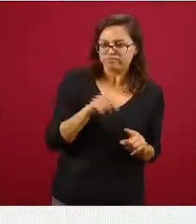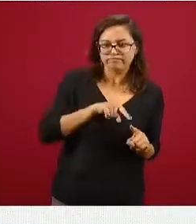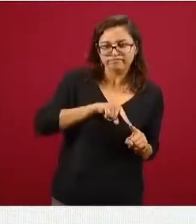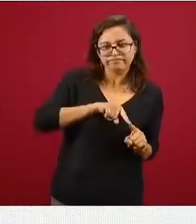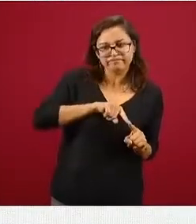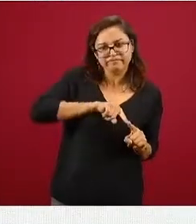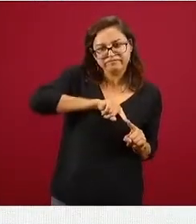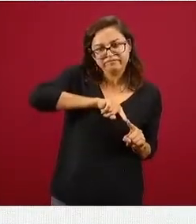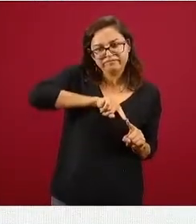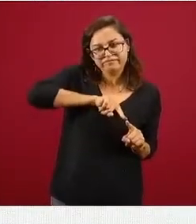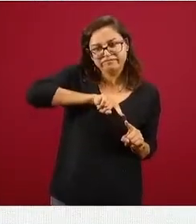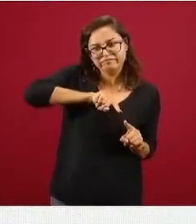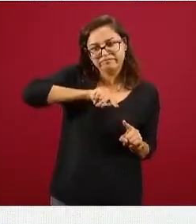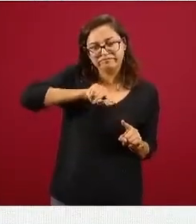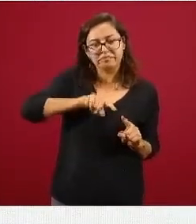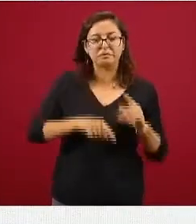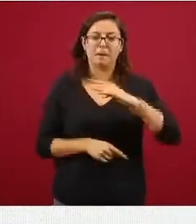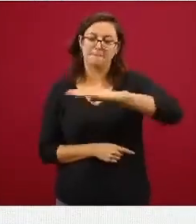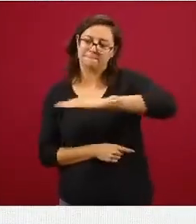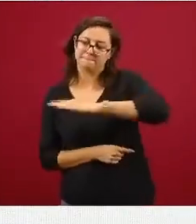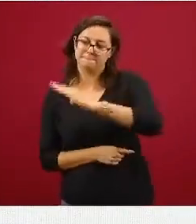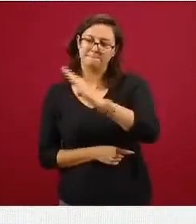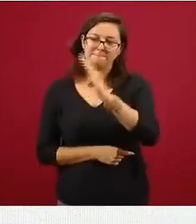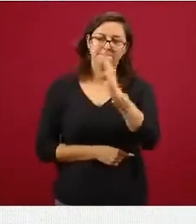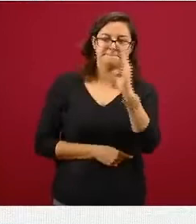decir, así,